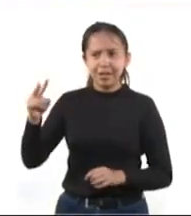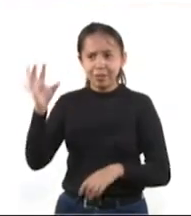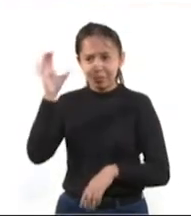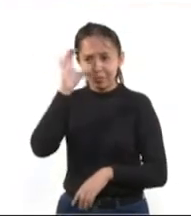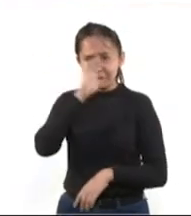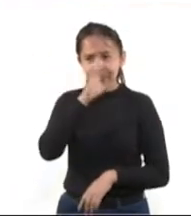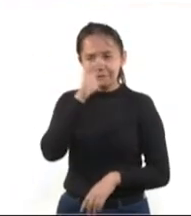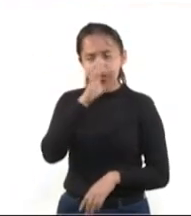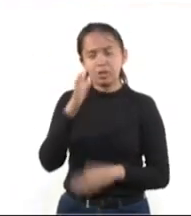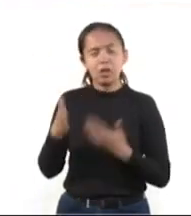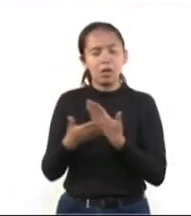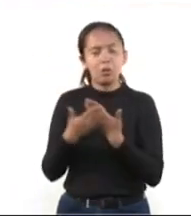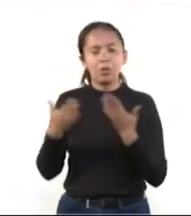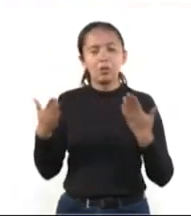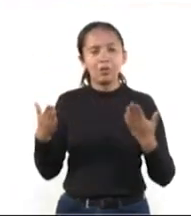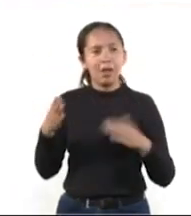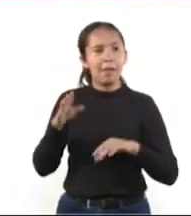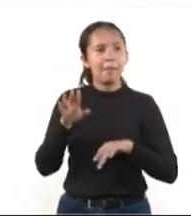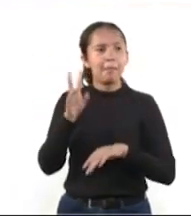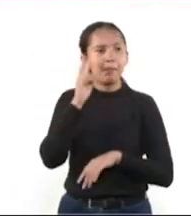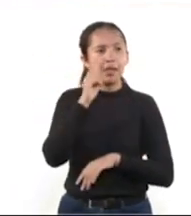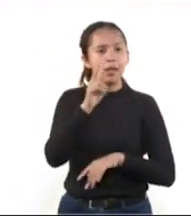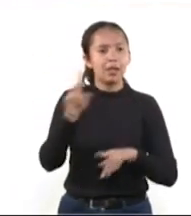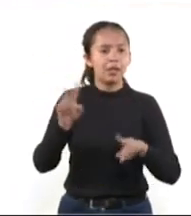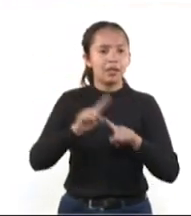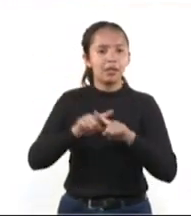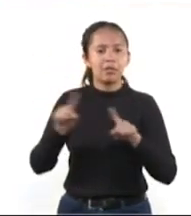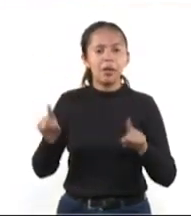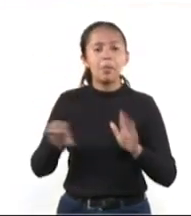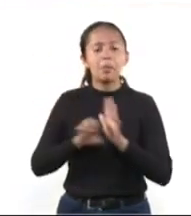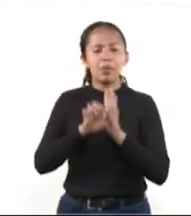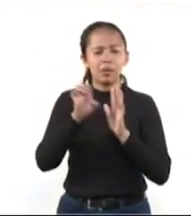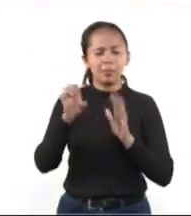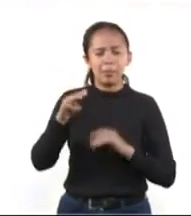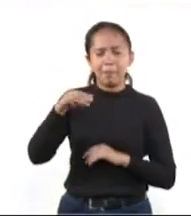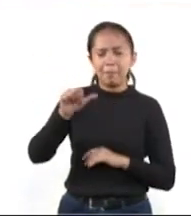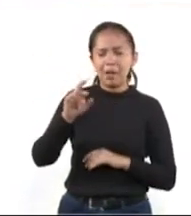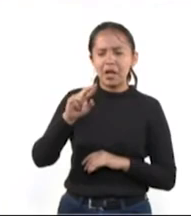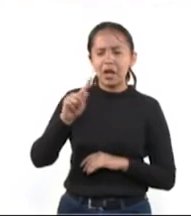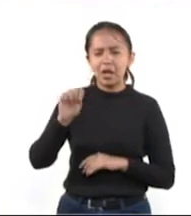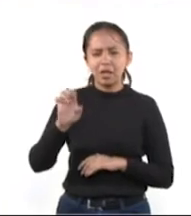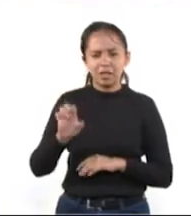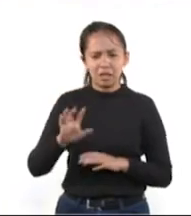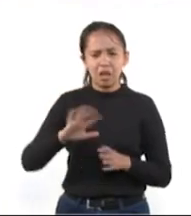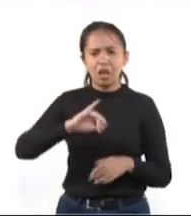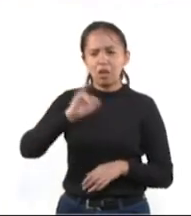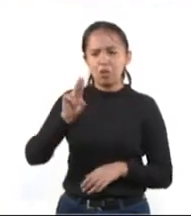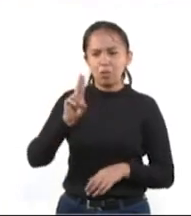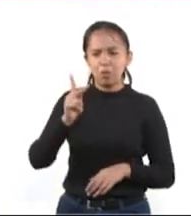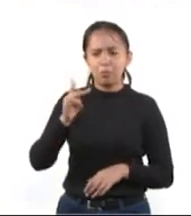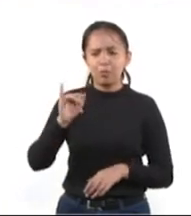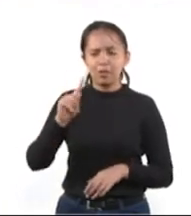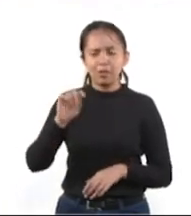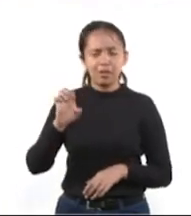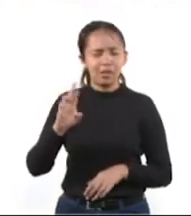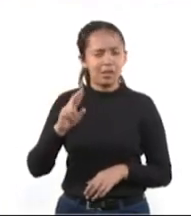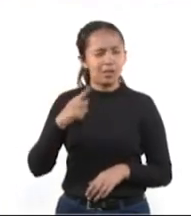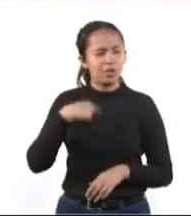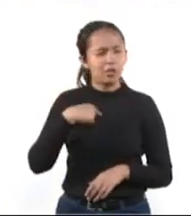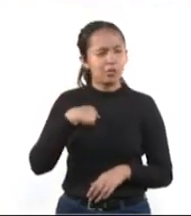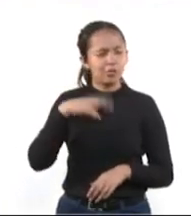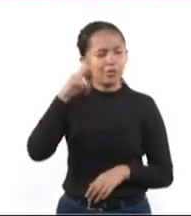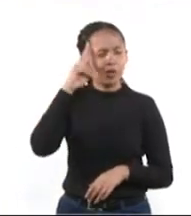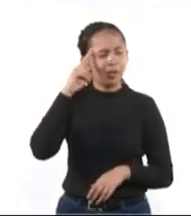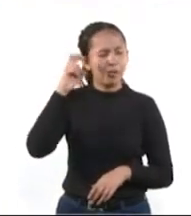parte, Katia Echazarreta contó lo que fue de su vida en su infancia y su deseo de viajar al espacio, donde indicó que desde los 7 años llegó a